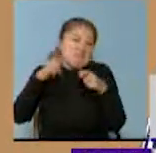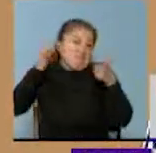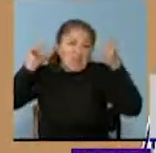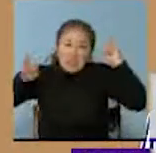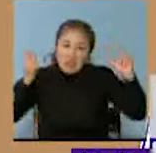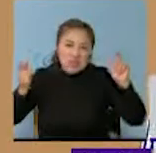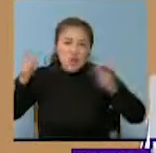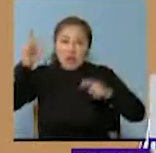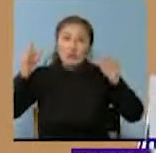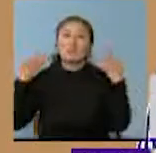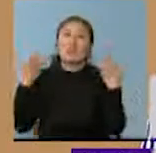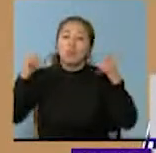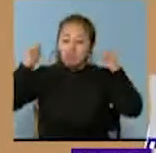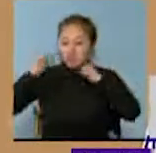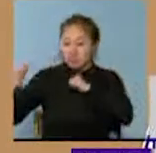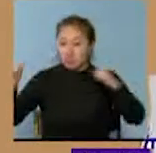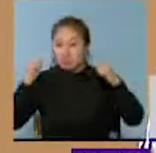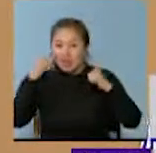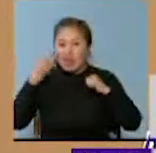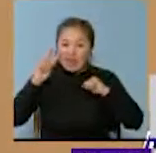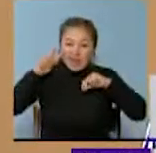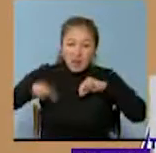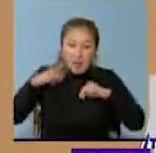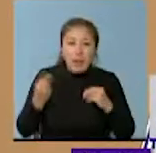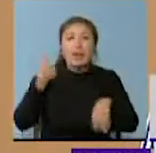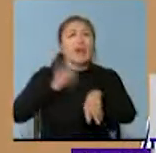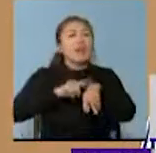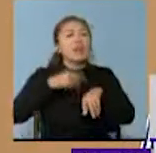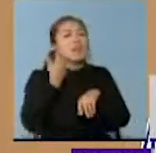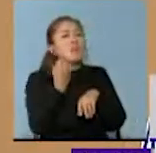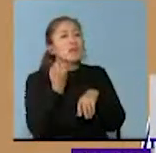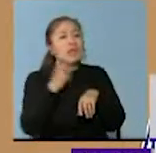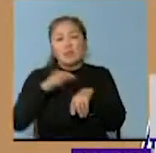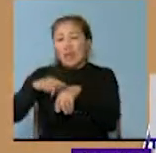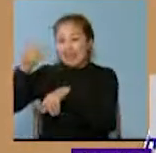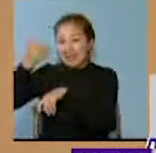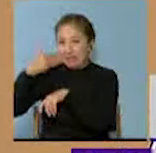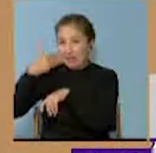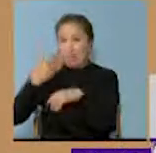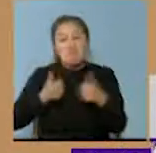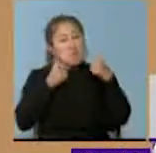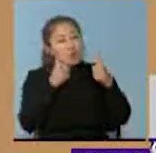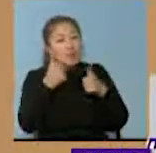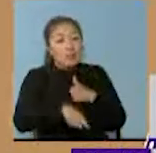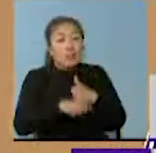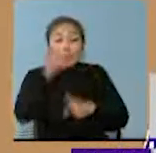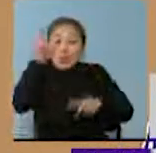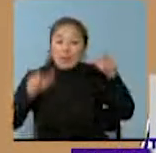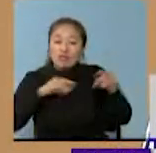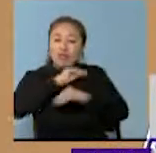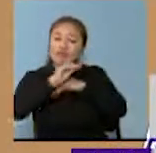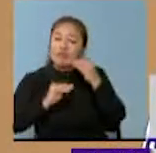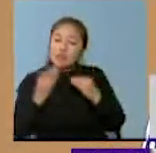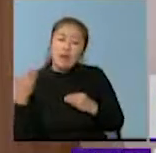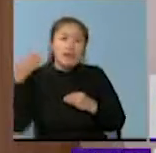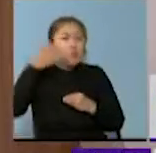congregar a los jujeños de distinta manera como hoy a partir de que ahora desde las 18 horas perfecto hay una persona una familia que